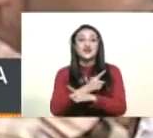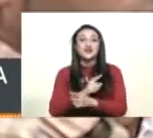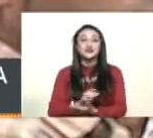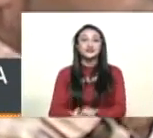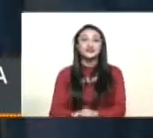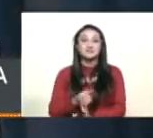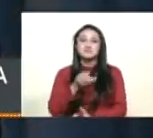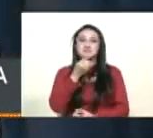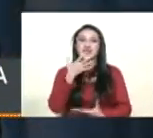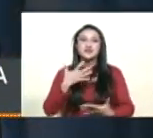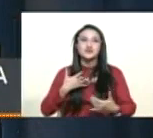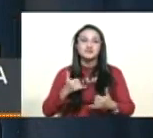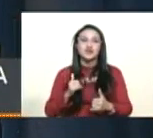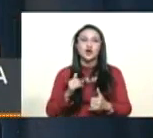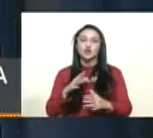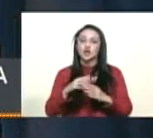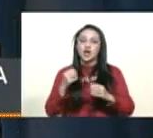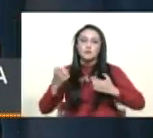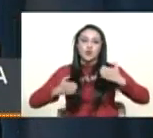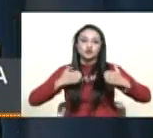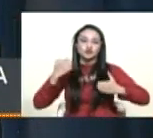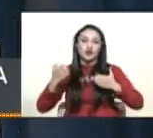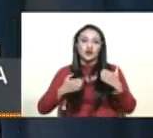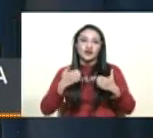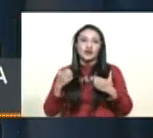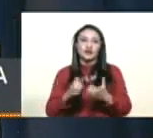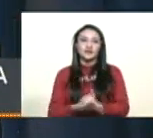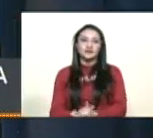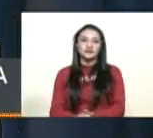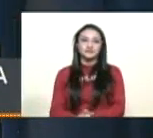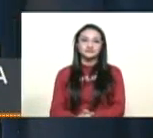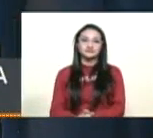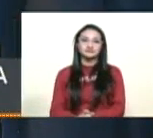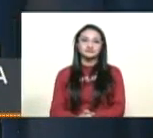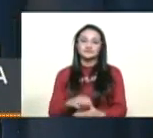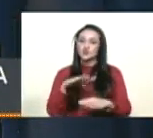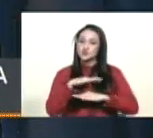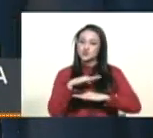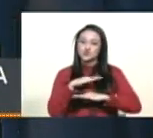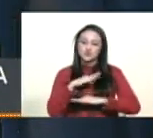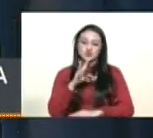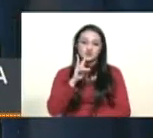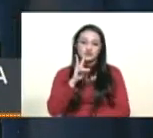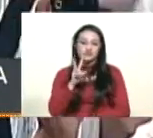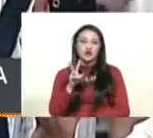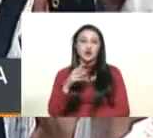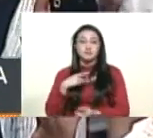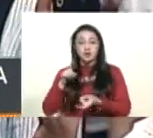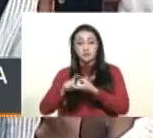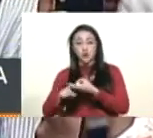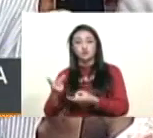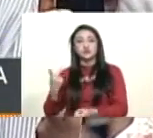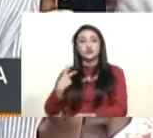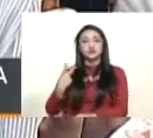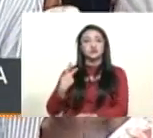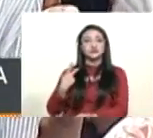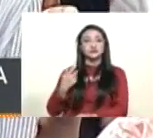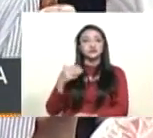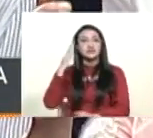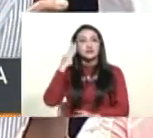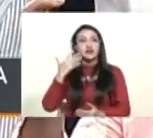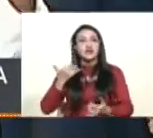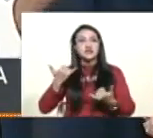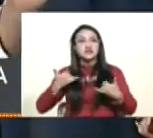Tan bello, pero se quedaron muy emocionados. Y qué satisfacción nos da a Duraska y a mí saber que nuestros